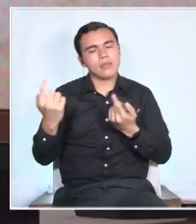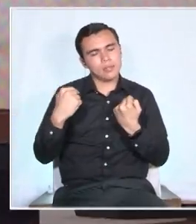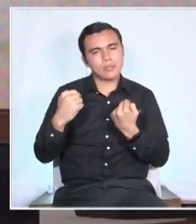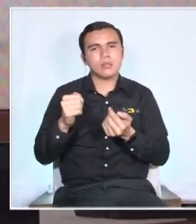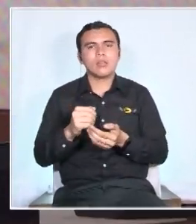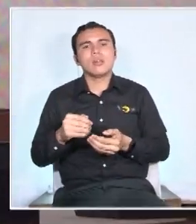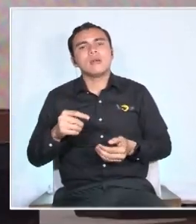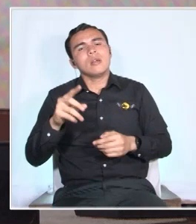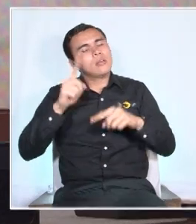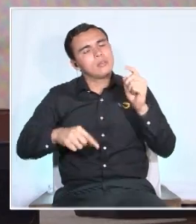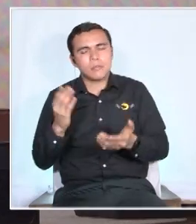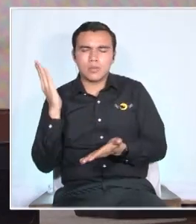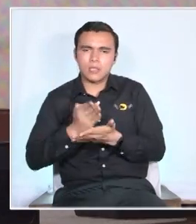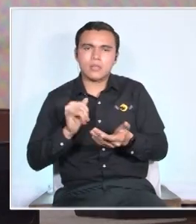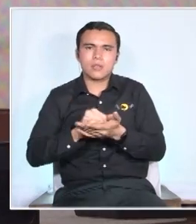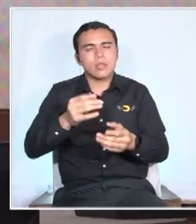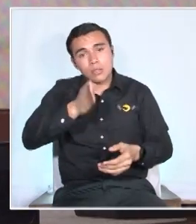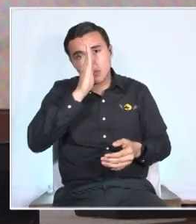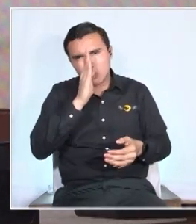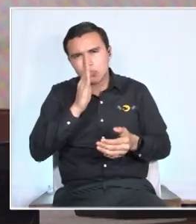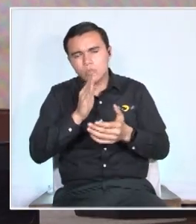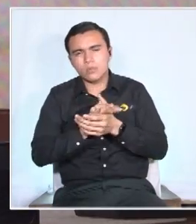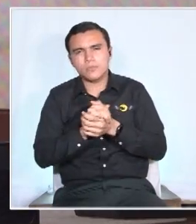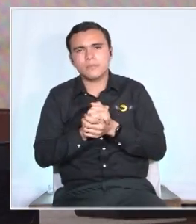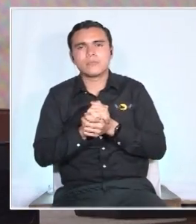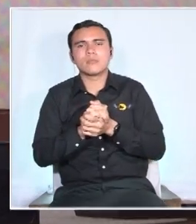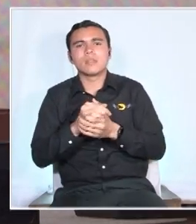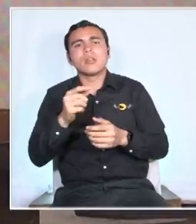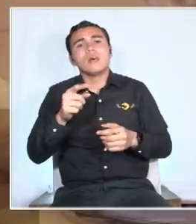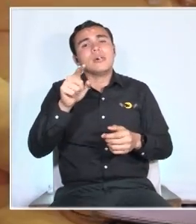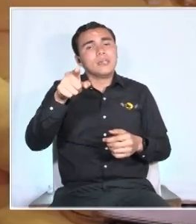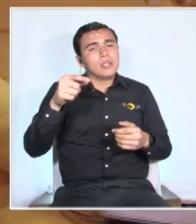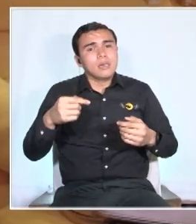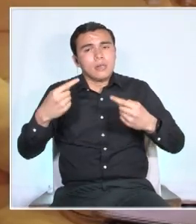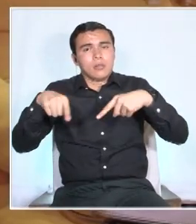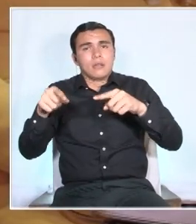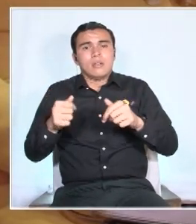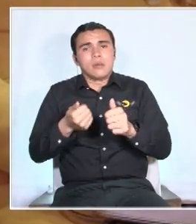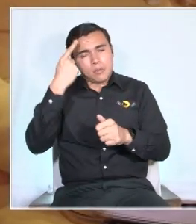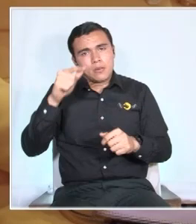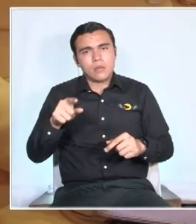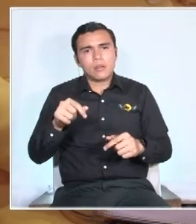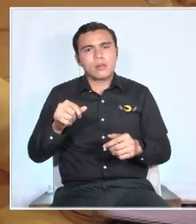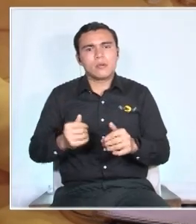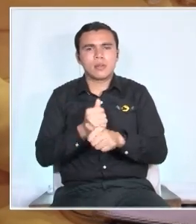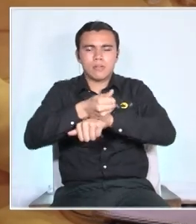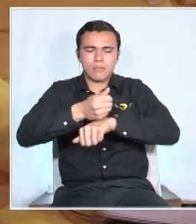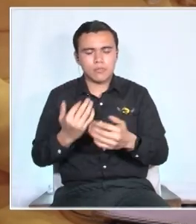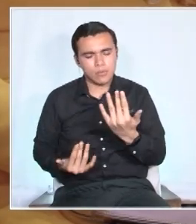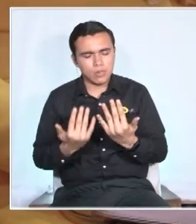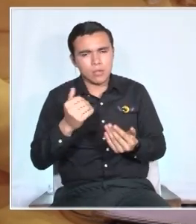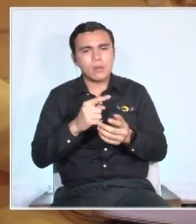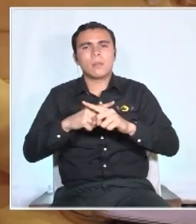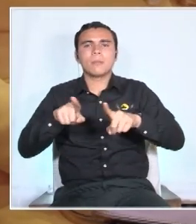los puedes detener. Hay veces que Dios te va a pasar por el fuego,